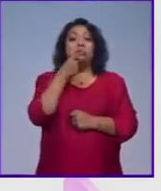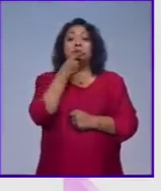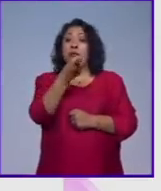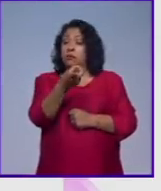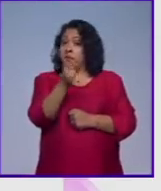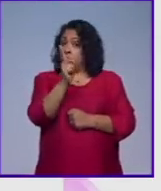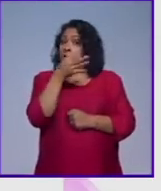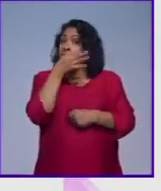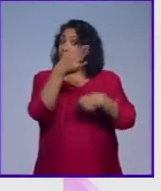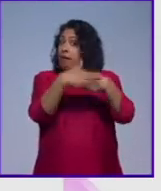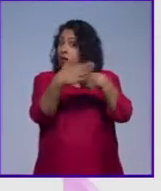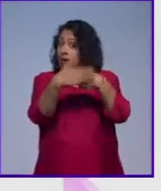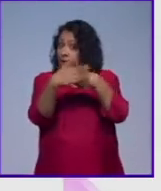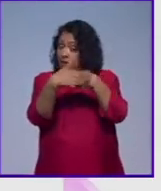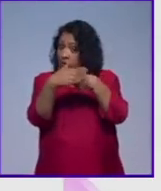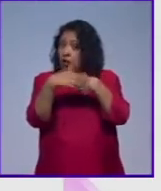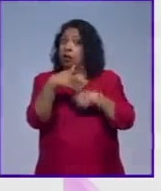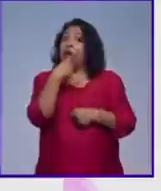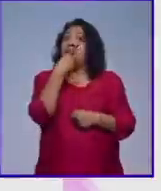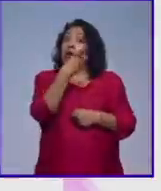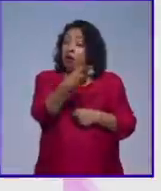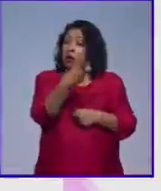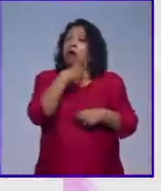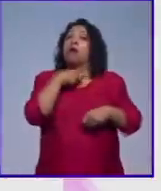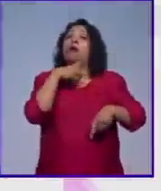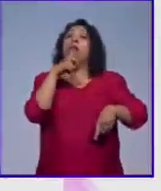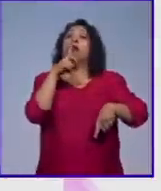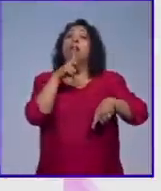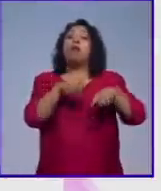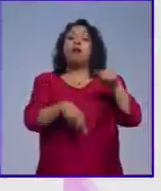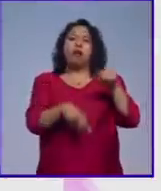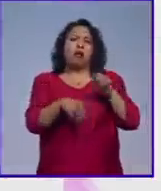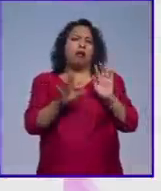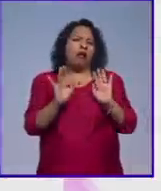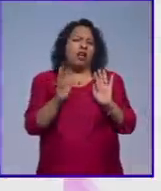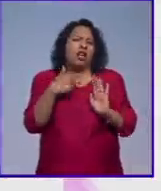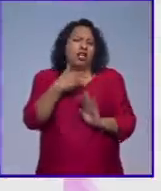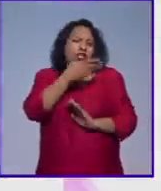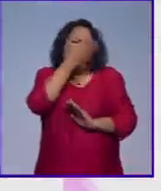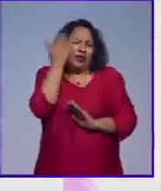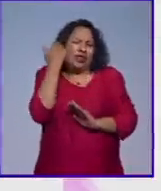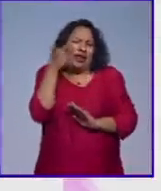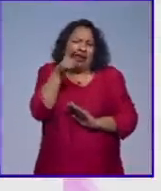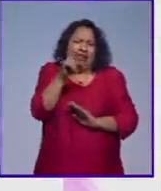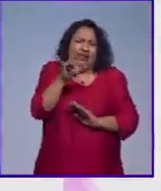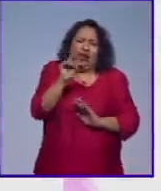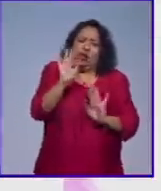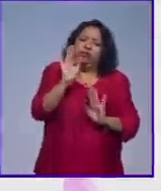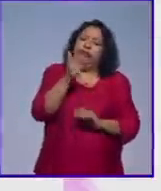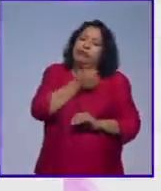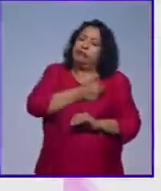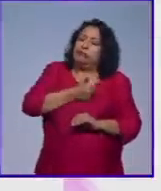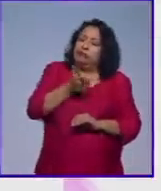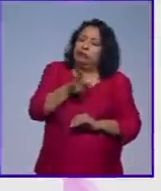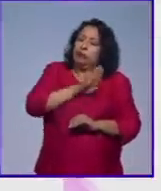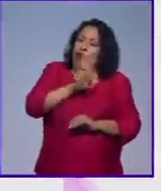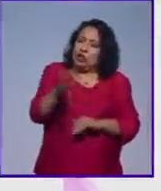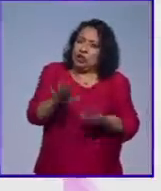amenaza diciéndole que le iban a volar. Yo no sé si sea, él ya no está,